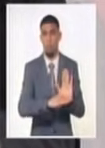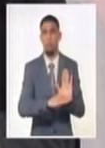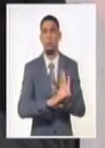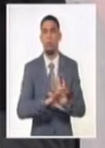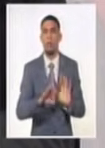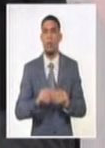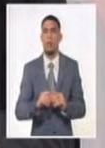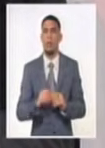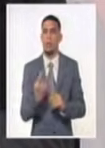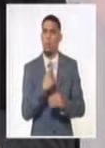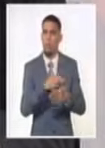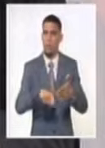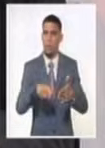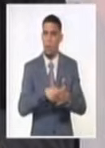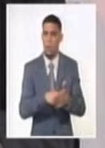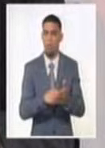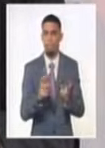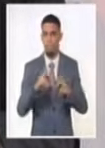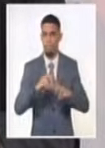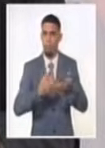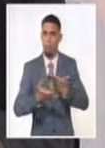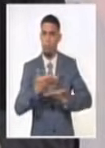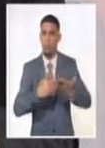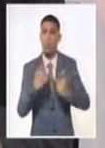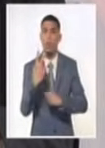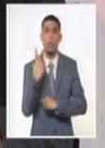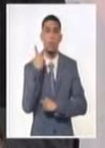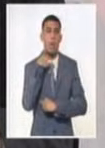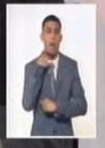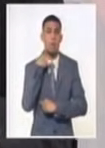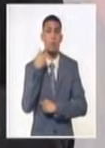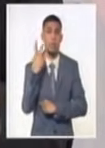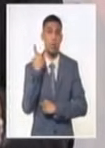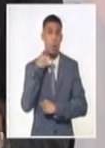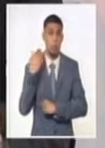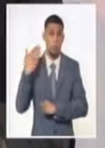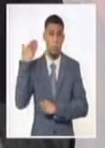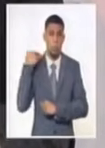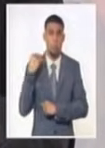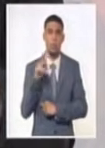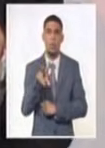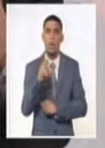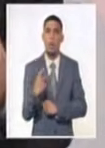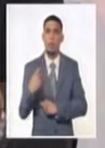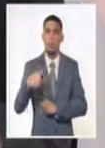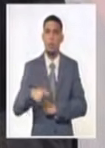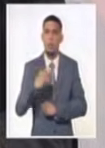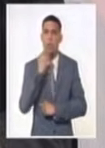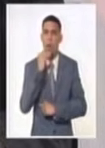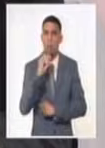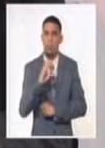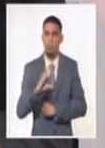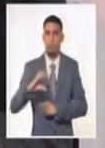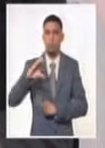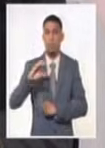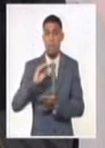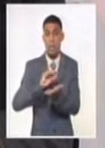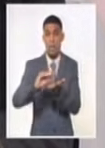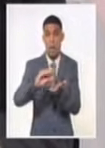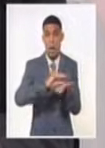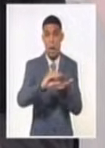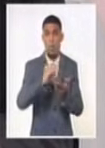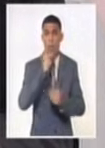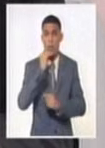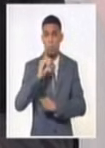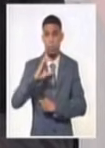tomó hace 2 años una decisión de hacer algunos incrementos salariales relacionados, bueno, por ejemplo, el